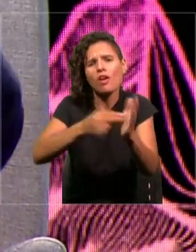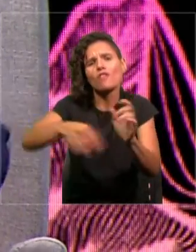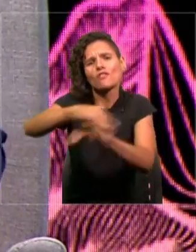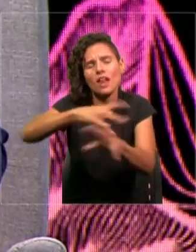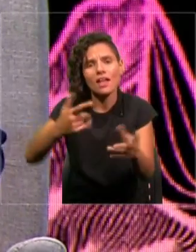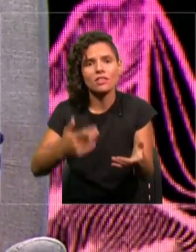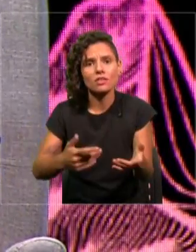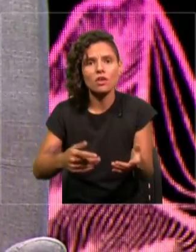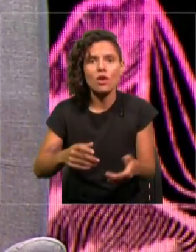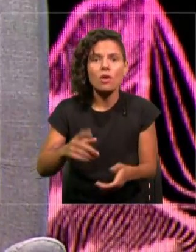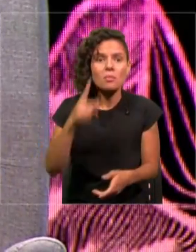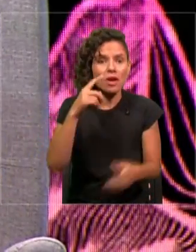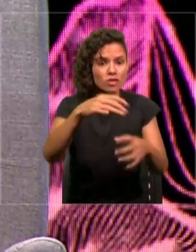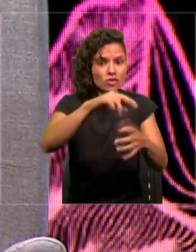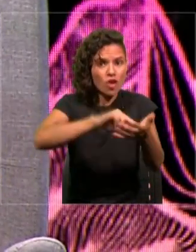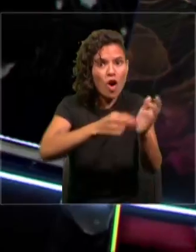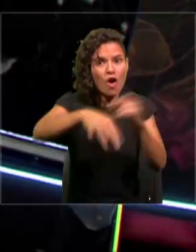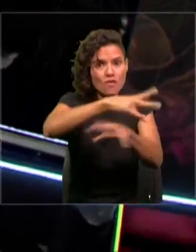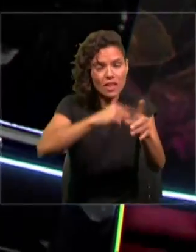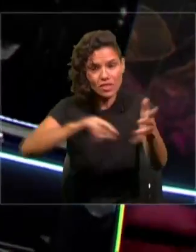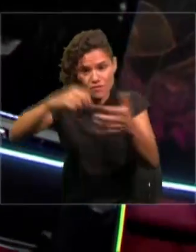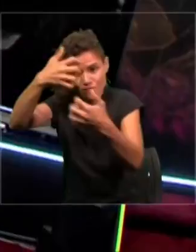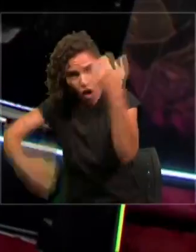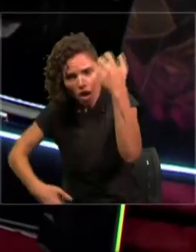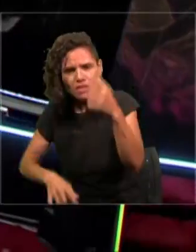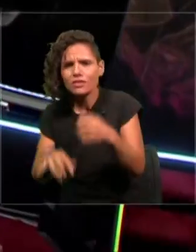necesariamente violento.